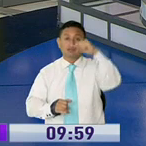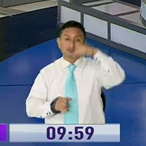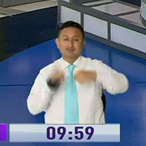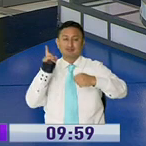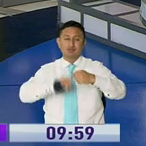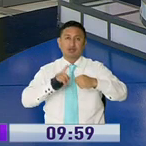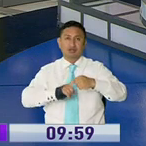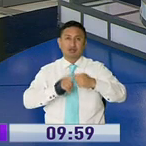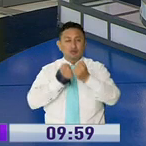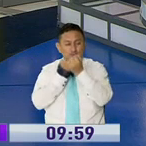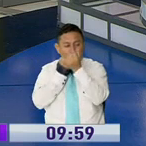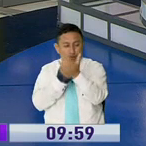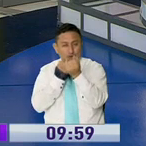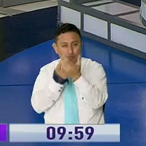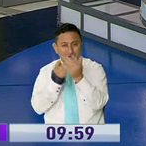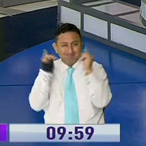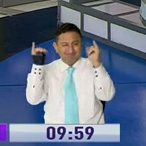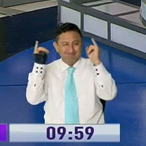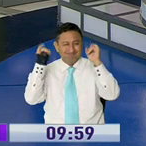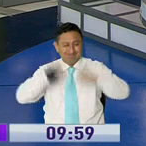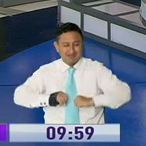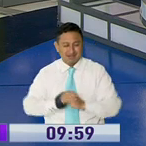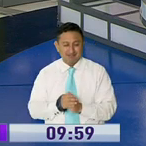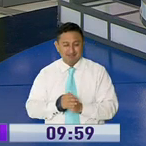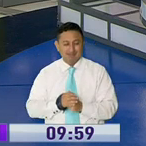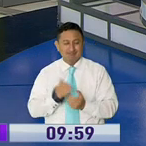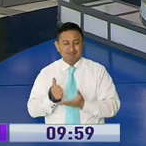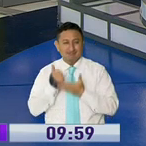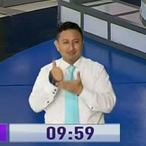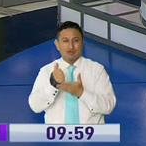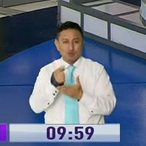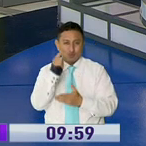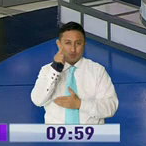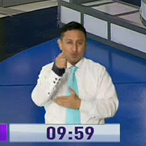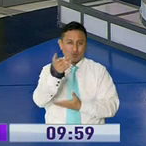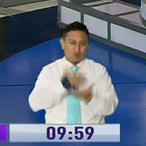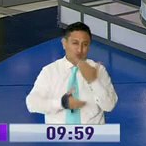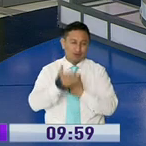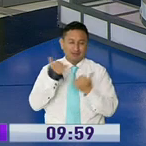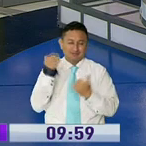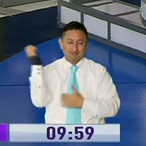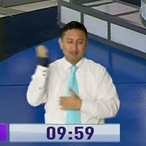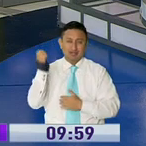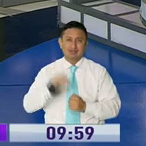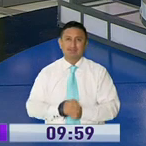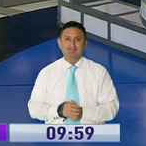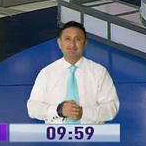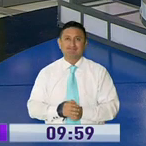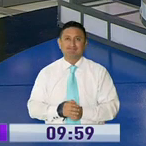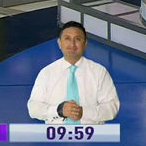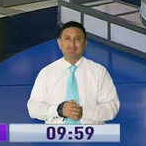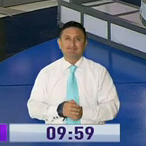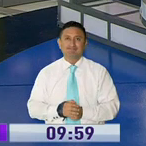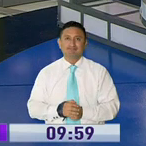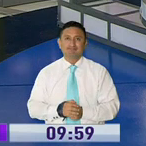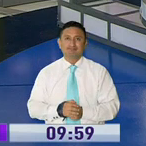Quito, informándoles, divirtiéndoles y siendo consecuentes con cada uno en esta emergencia sanitaria. Mensaje. ¿Cuál